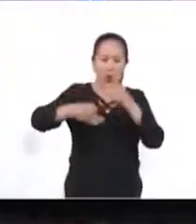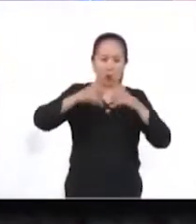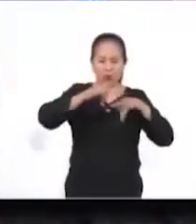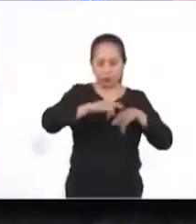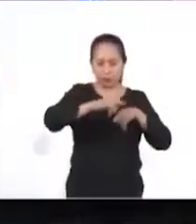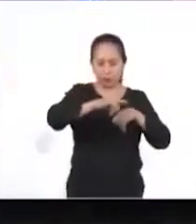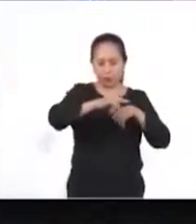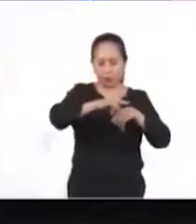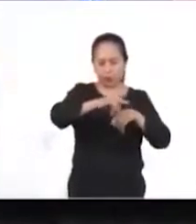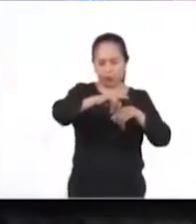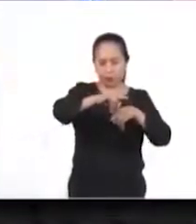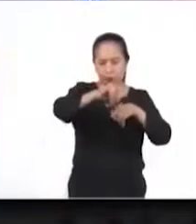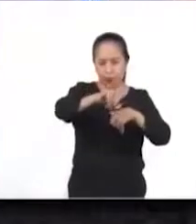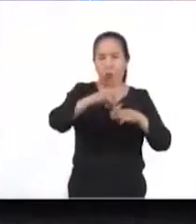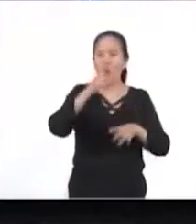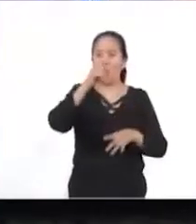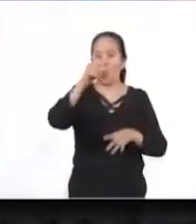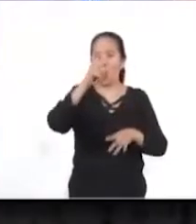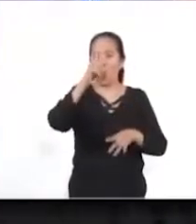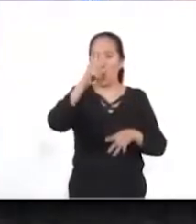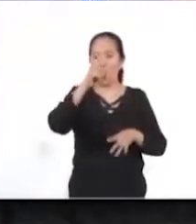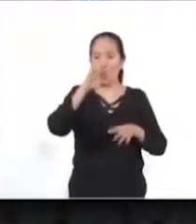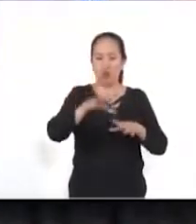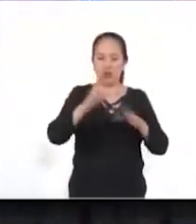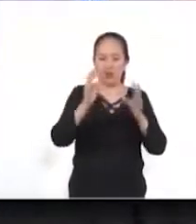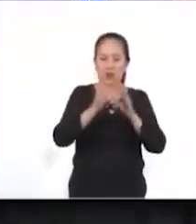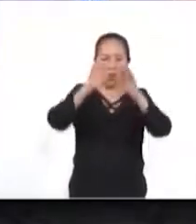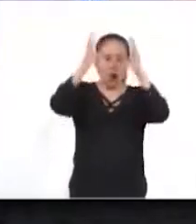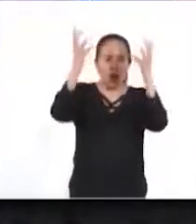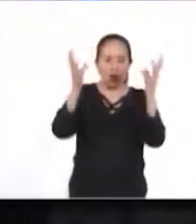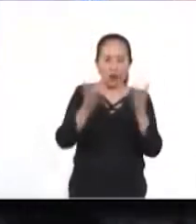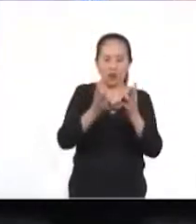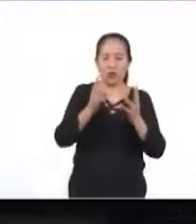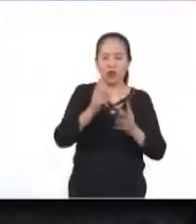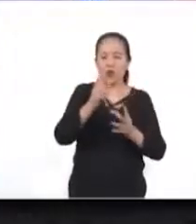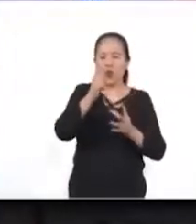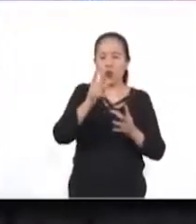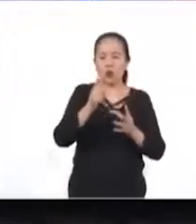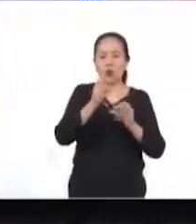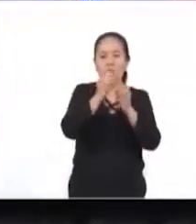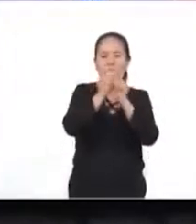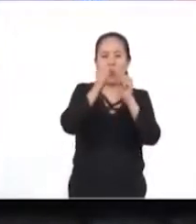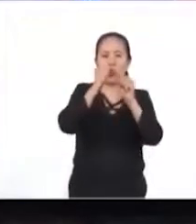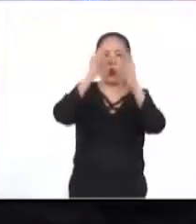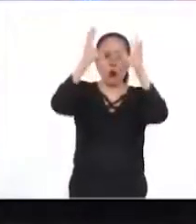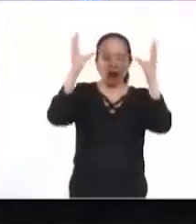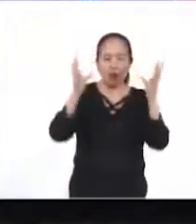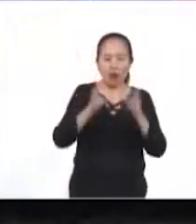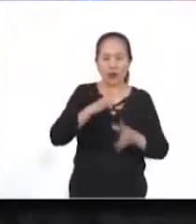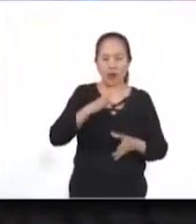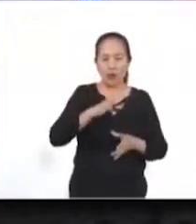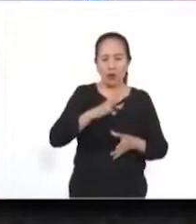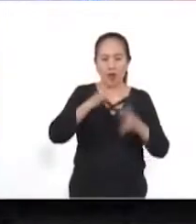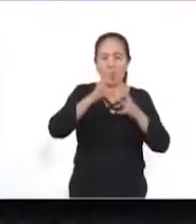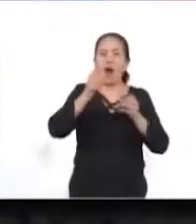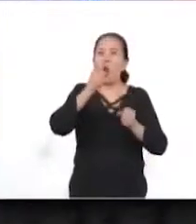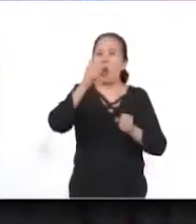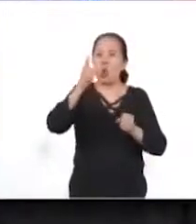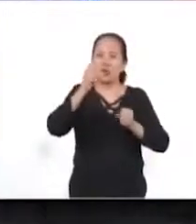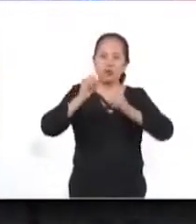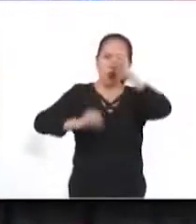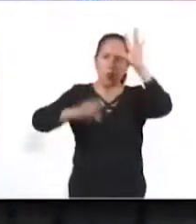pues llegarán iluminados. Aquí están los globos monumentales. Aquí es donde cierra la historia. Habrá un show de